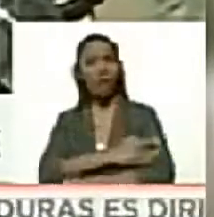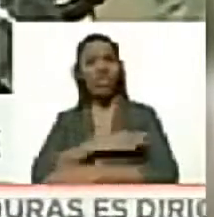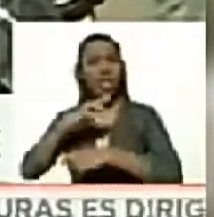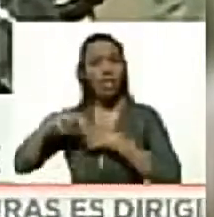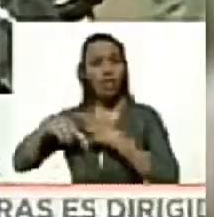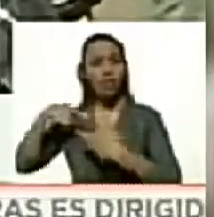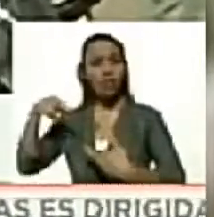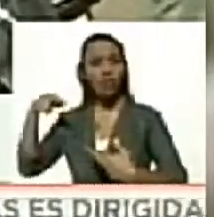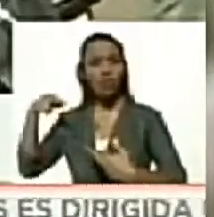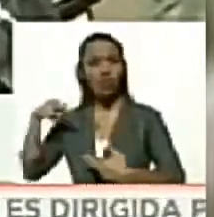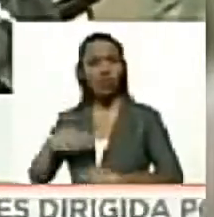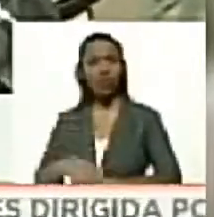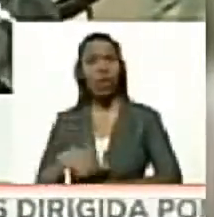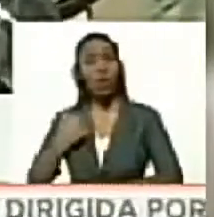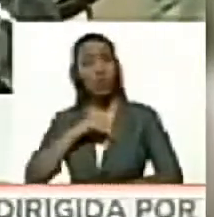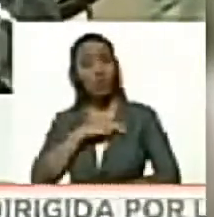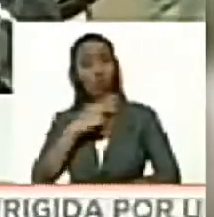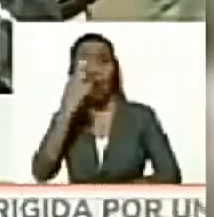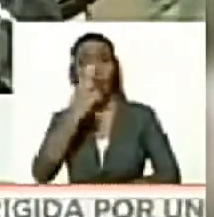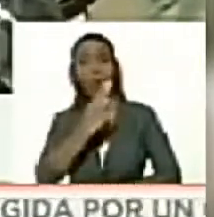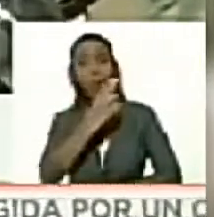lo que había sucedido fue todo organizado.